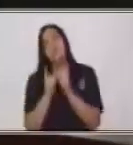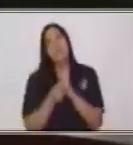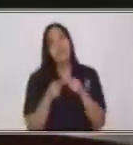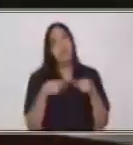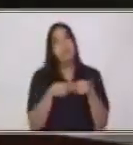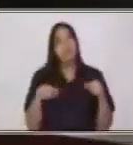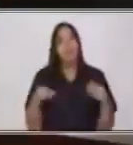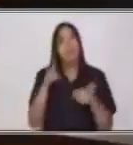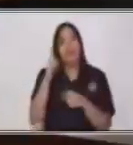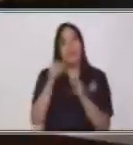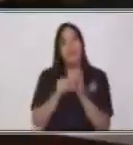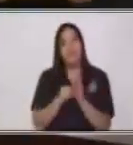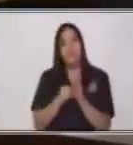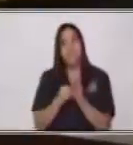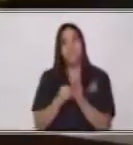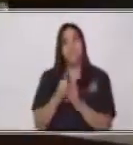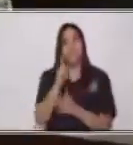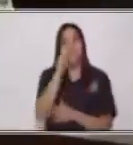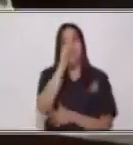quetzal.